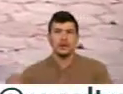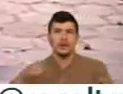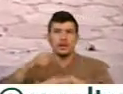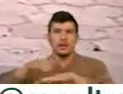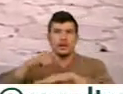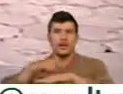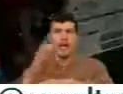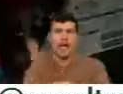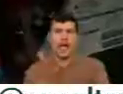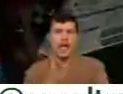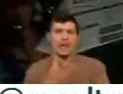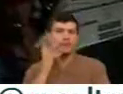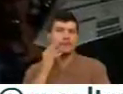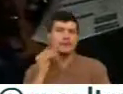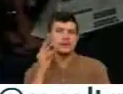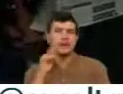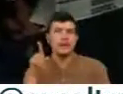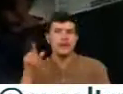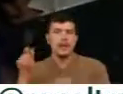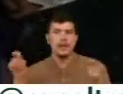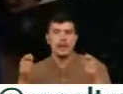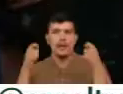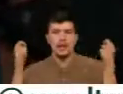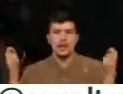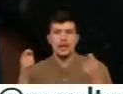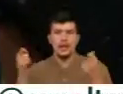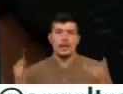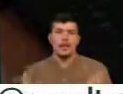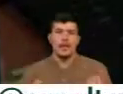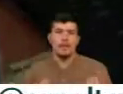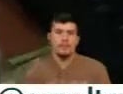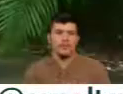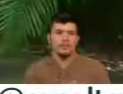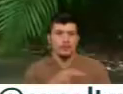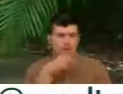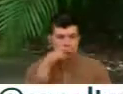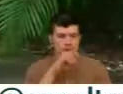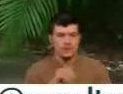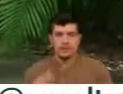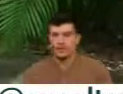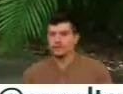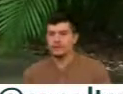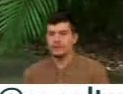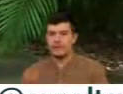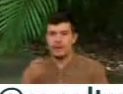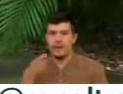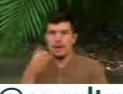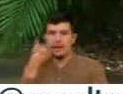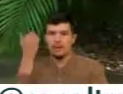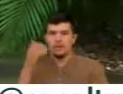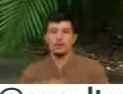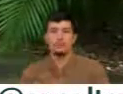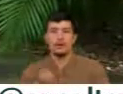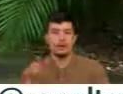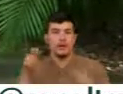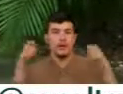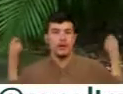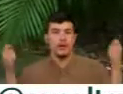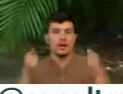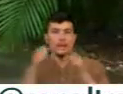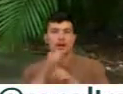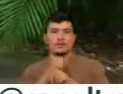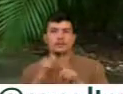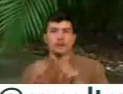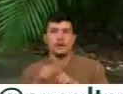Artes Empíricas para llevar a cabo la campaña Educa a un niño, salva a un adulto. Es una campaña social, es una acción potencial